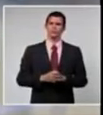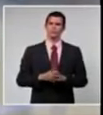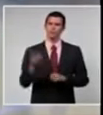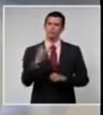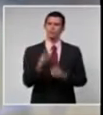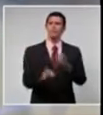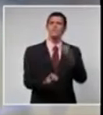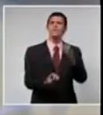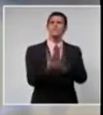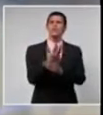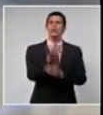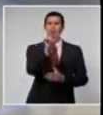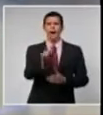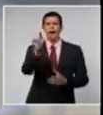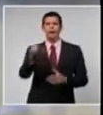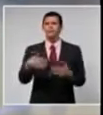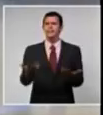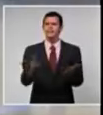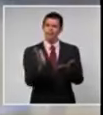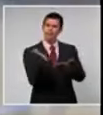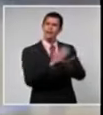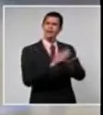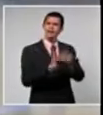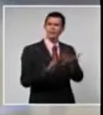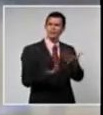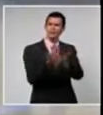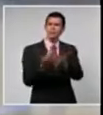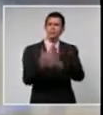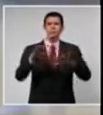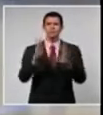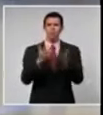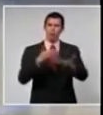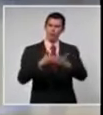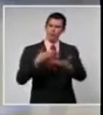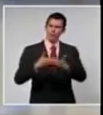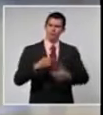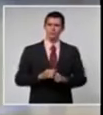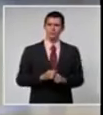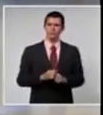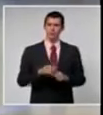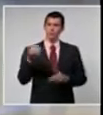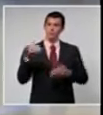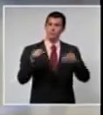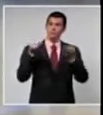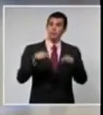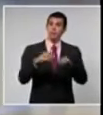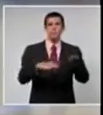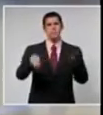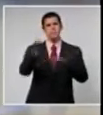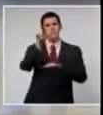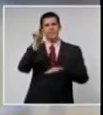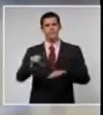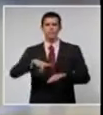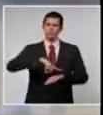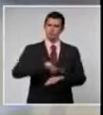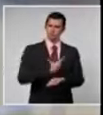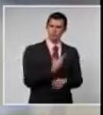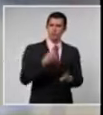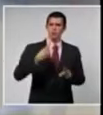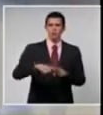Cubano del Libro, Rolando Jesús Rodríguez García. Presidieron el acto el ministro de Cultura, Elpidio Alonso Grau, y el presidente de la